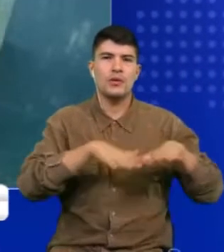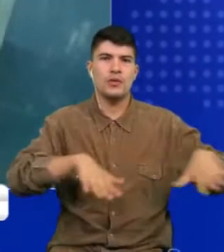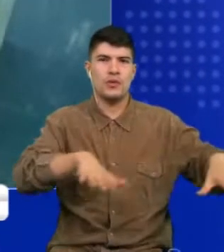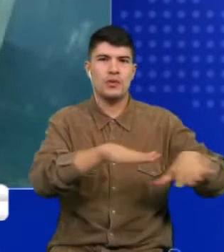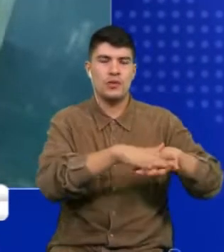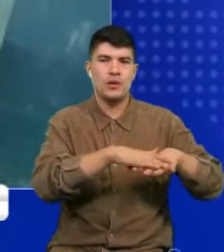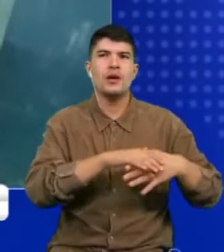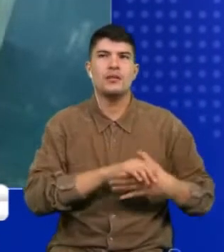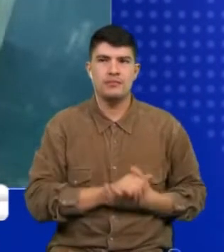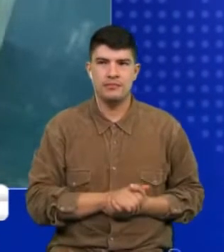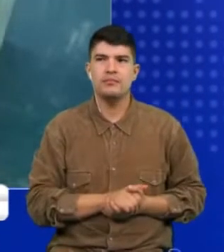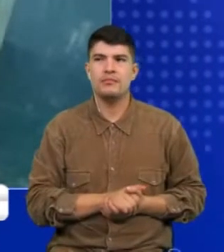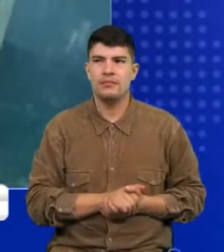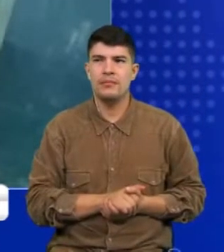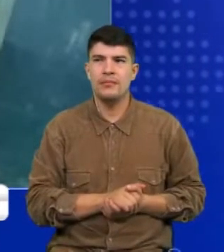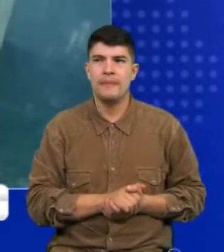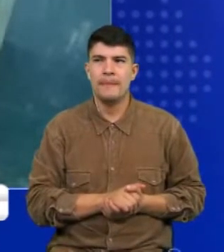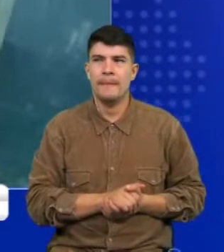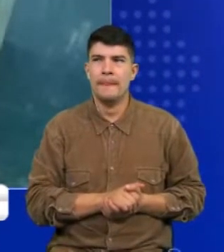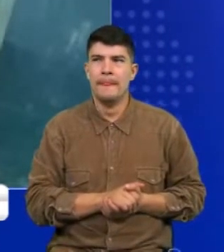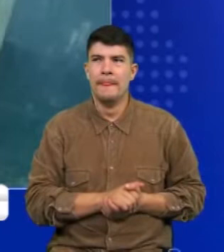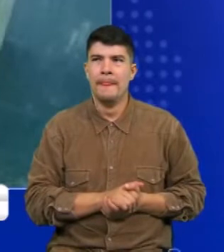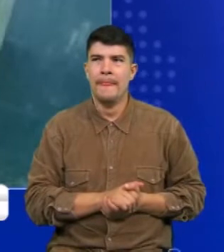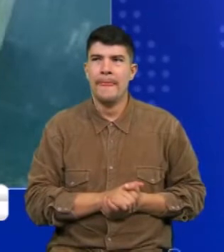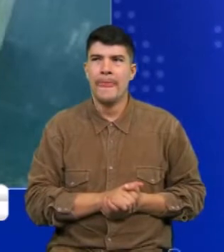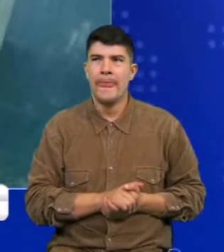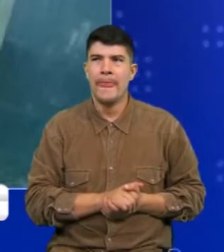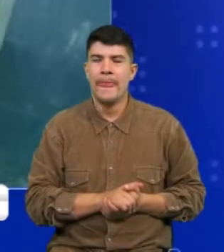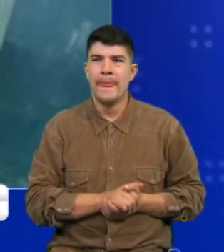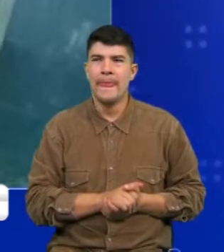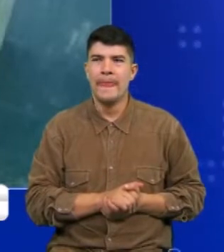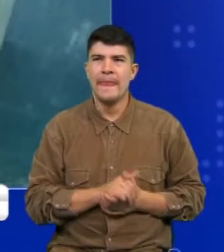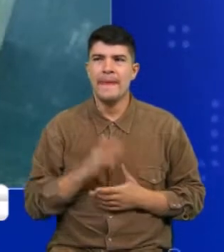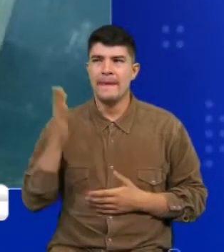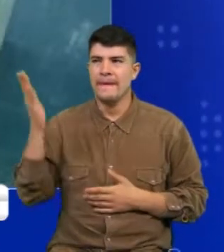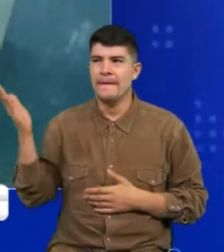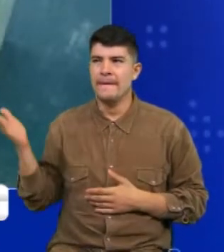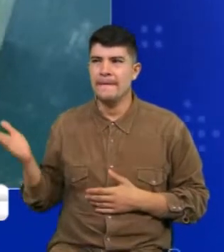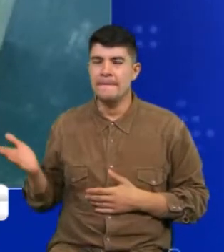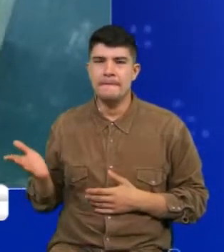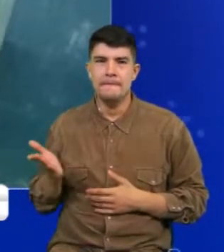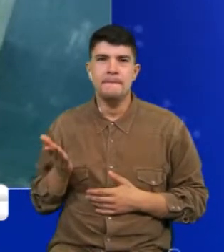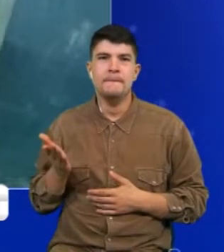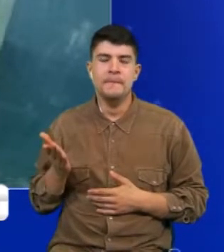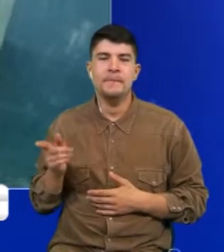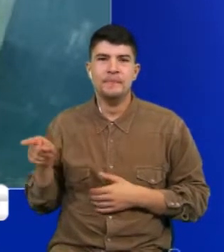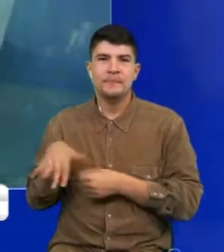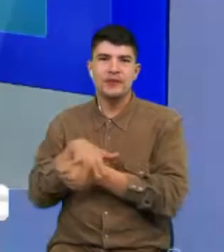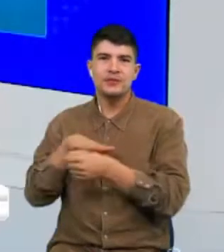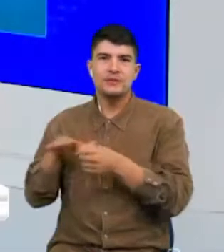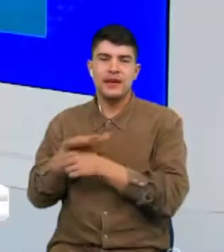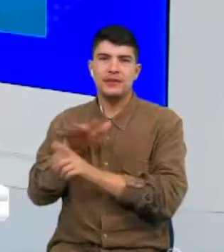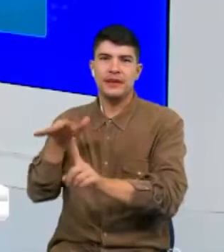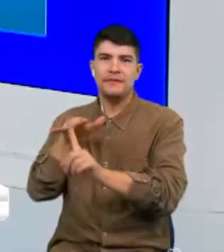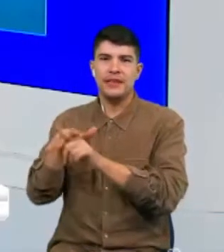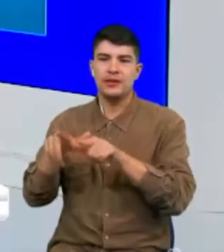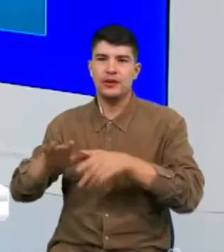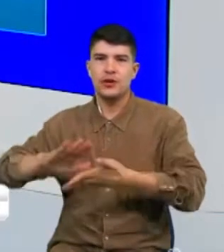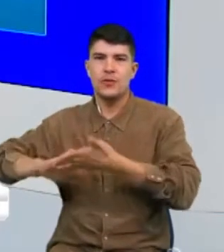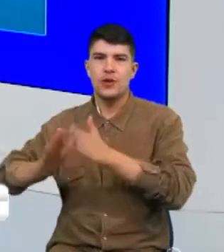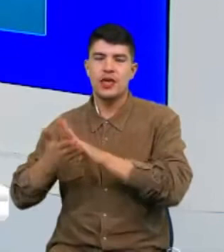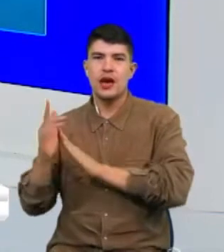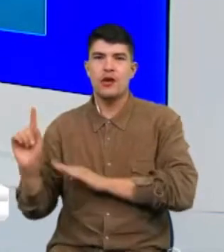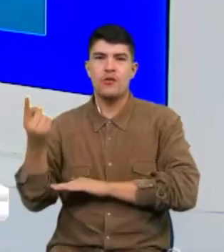carrera 27, desde la vía Matanza hasta la diagonal 15. Estos son los barrios los cuales serán afectados en el sector 1 de